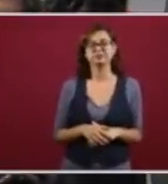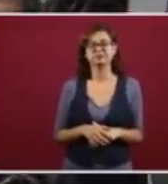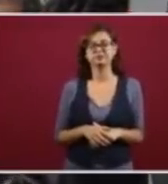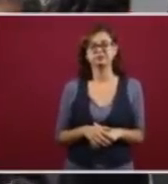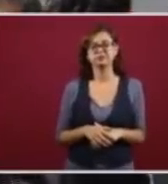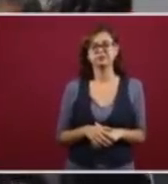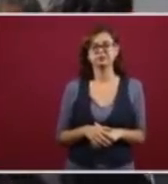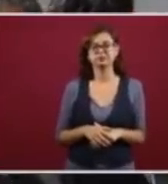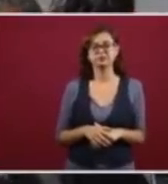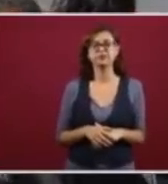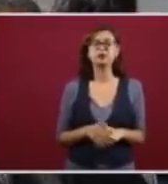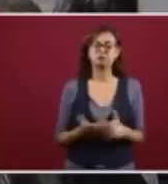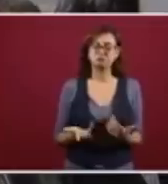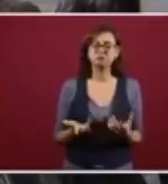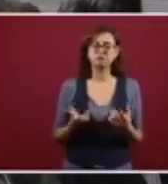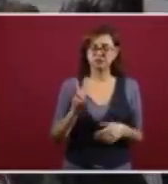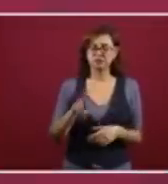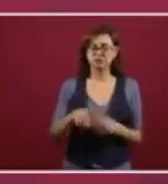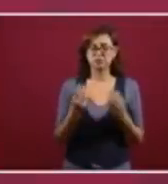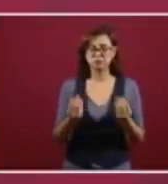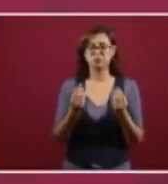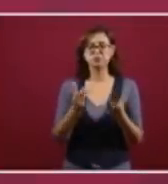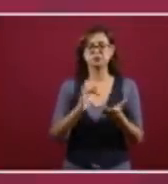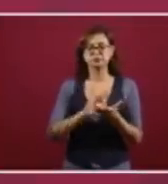cosa que también agradezco mucho.